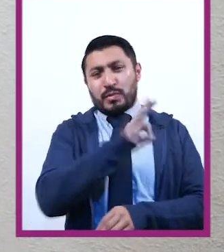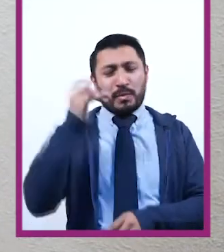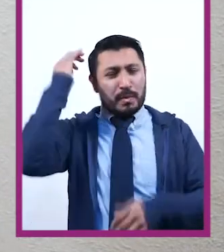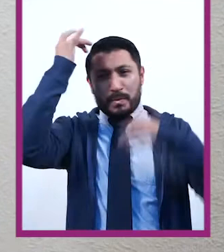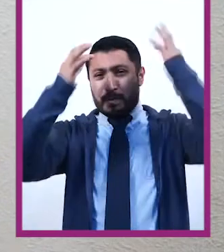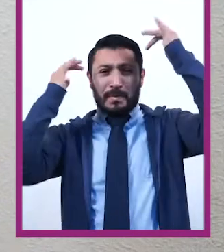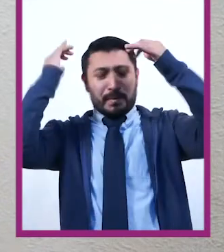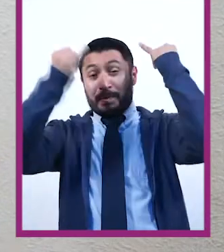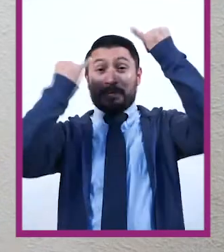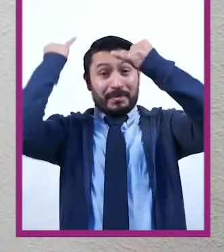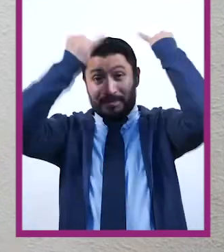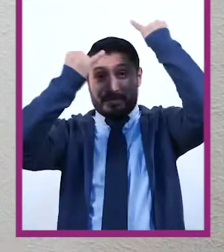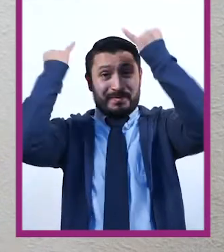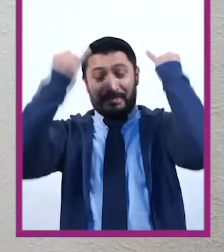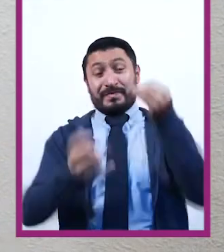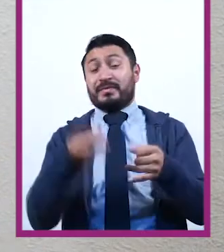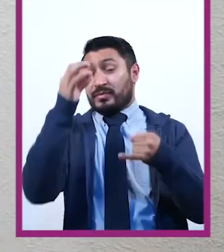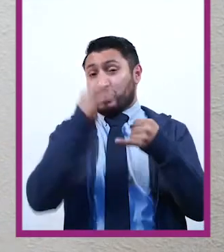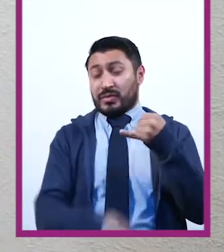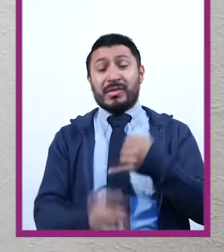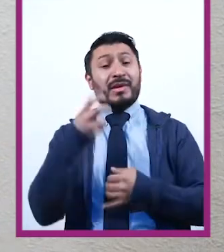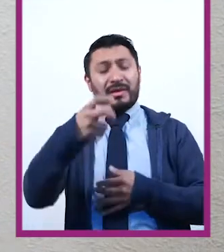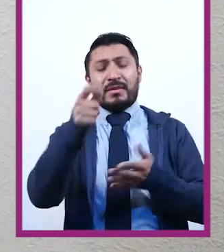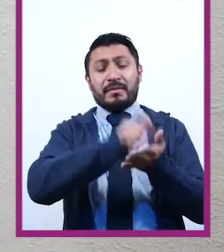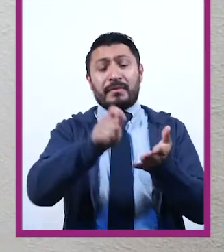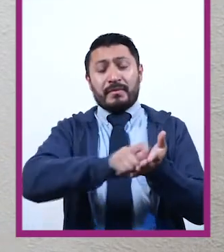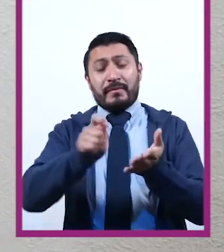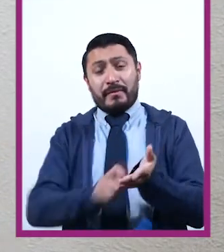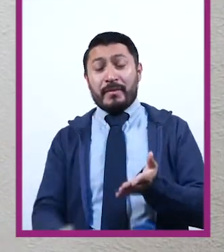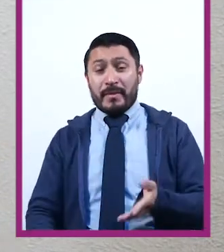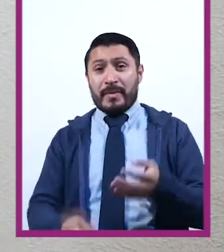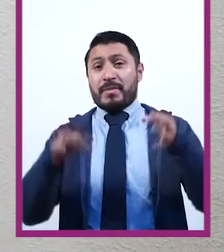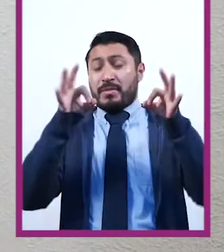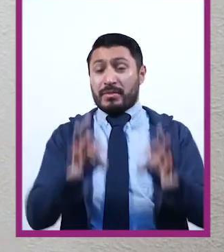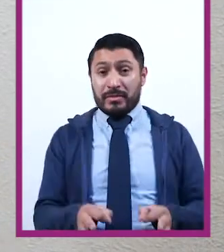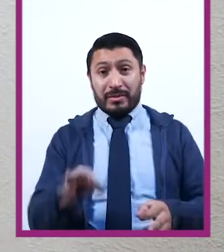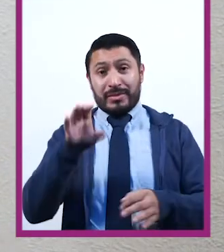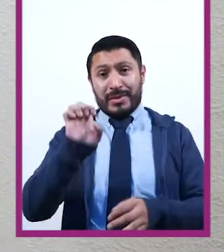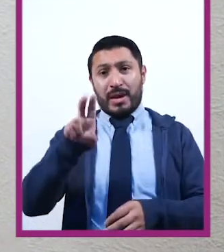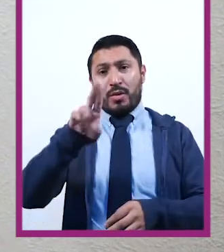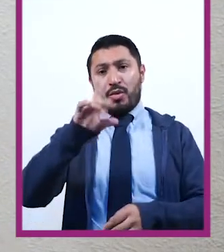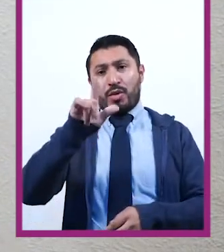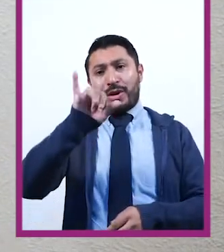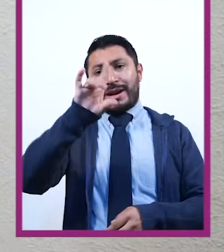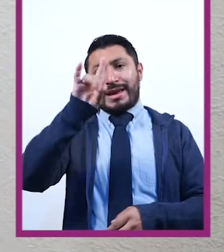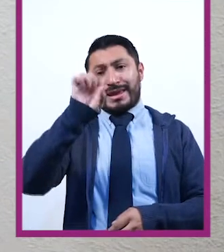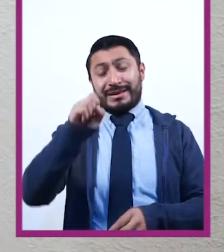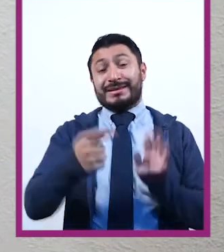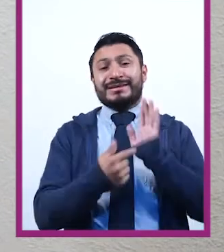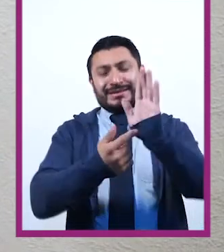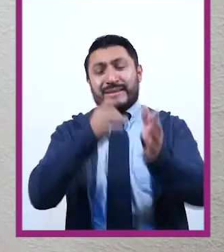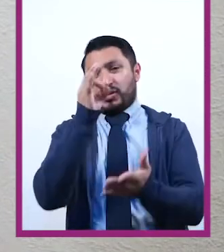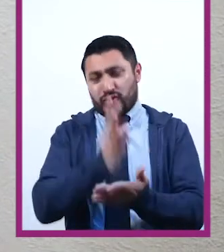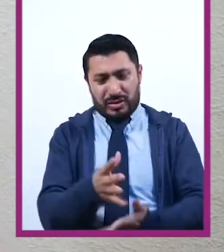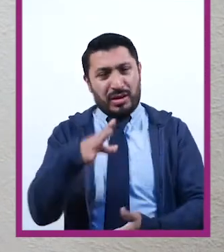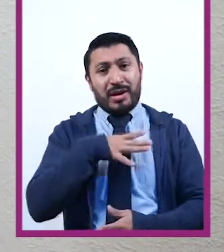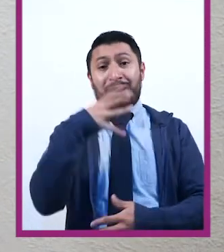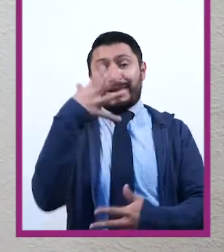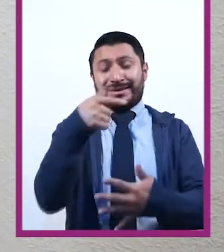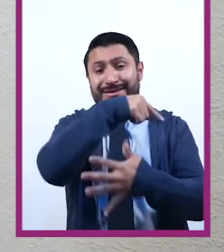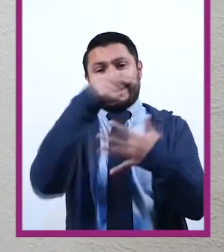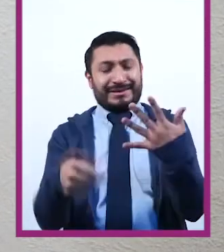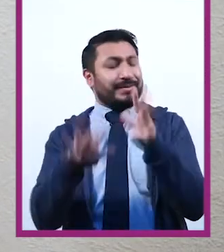tener que demostrar aquello que puedes imaginar. Finalmente, en este tratado y con argumentos precisos,